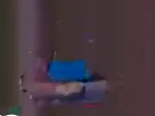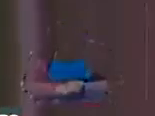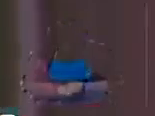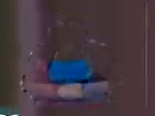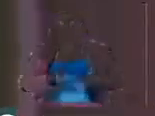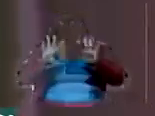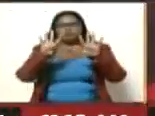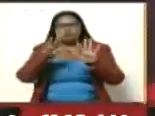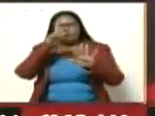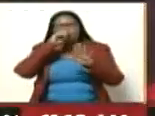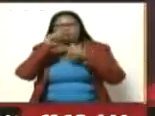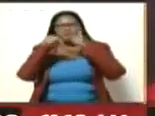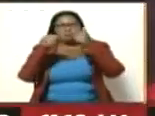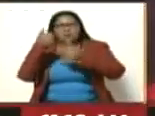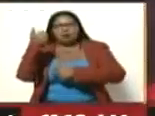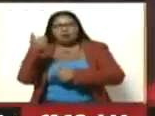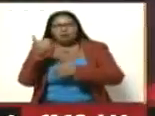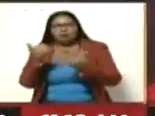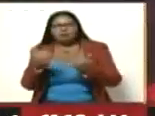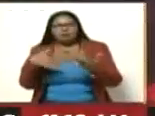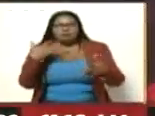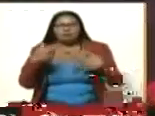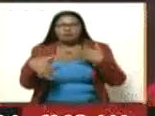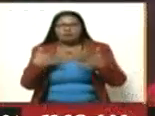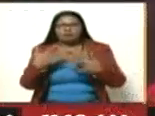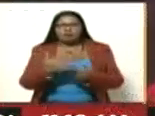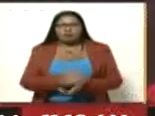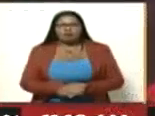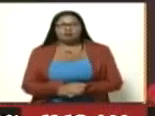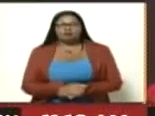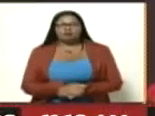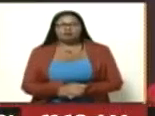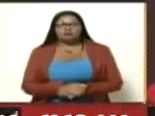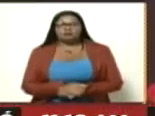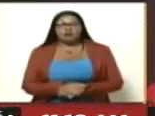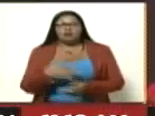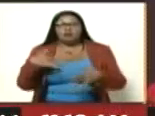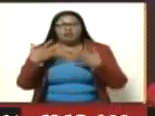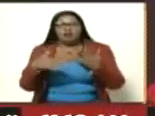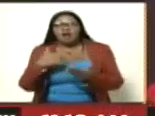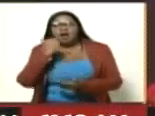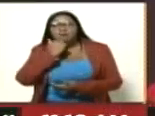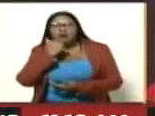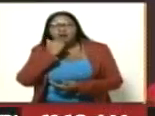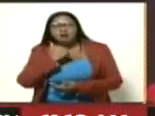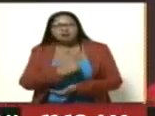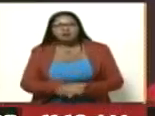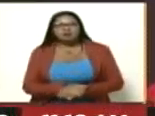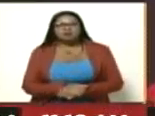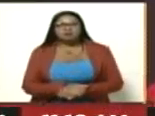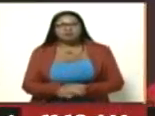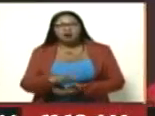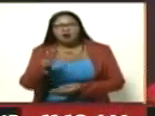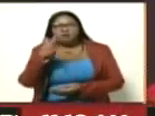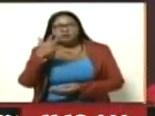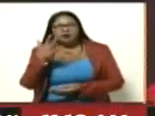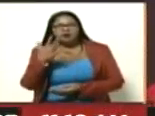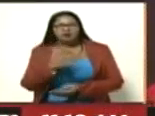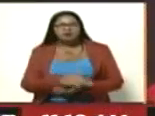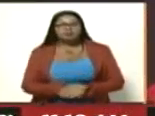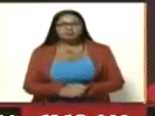y más. Y en un acto, el acto que fue en Valencia, eso sería como